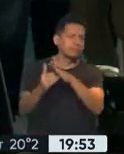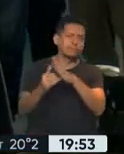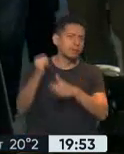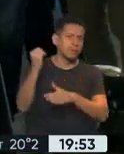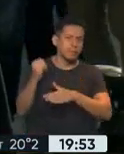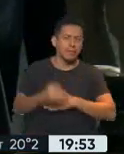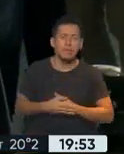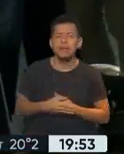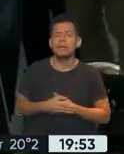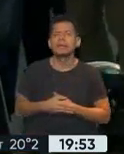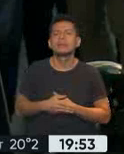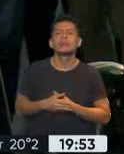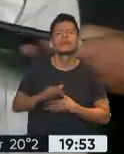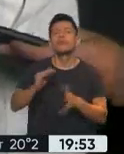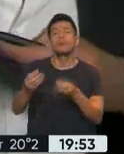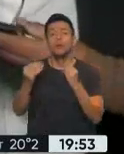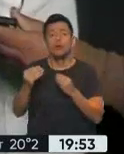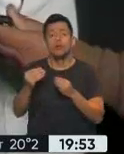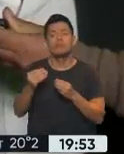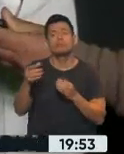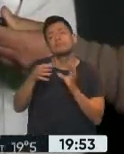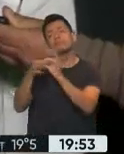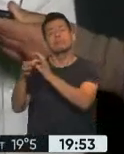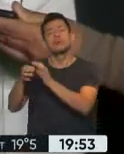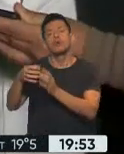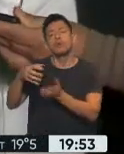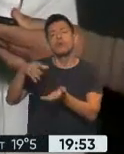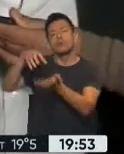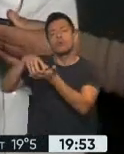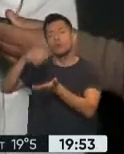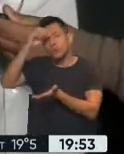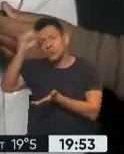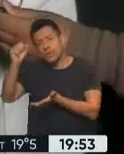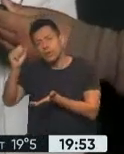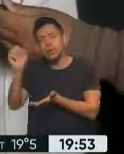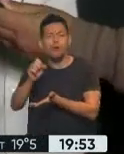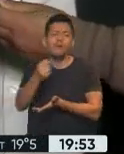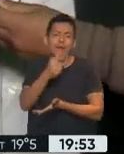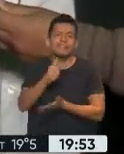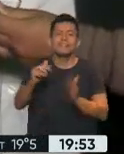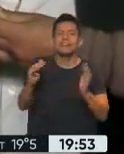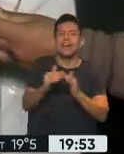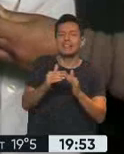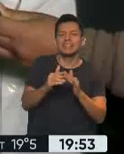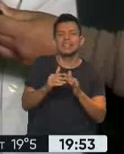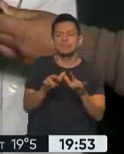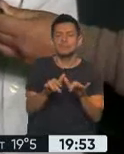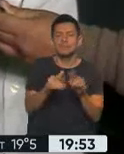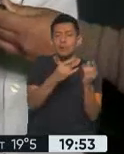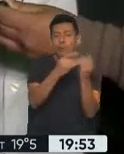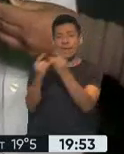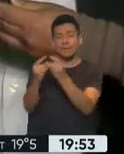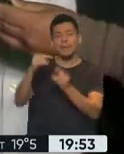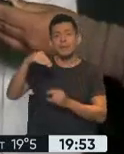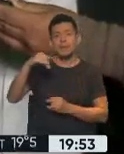económicas. La persona puede hacerlo a través de los consulados, pero sobre todo más fácil puede hacerlo desde el sillón de su casa, aplicar esta visa online desde la página de